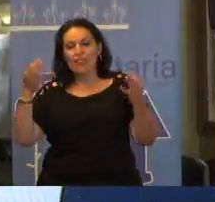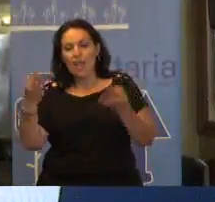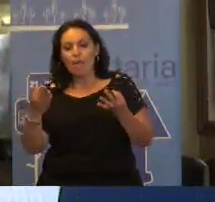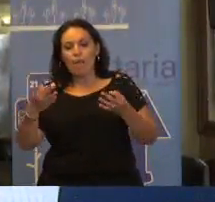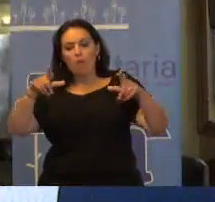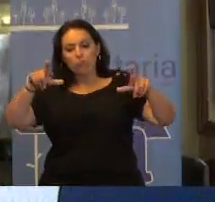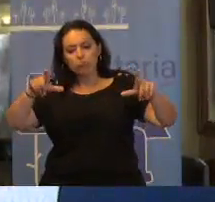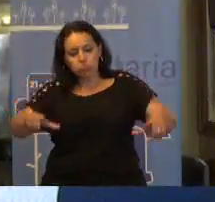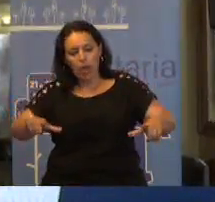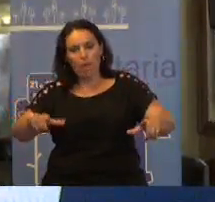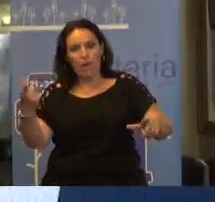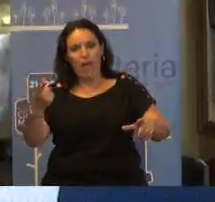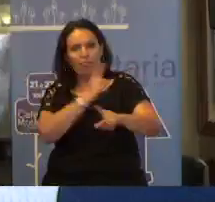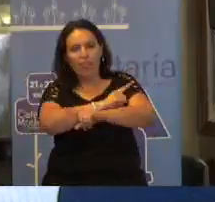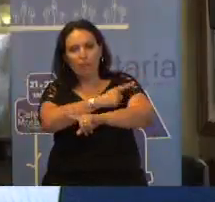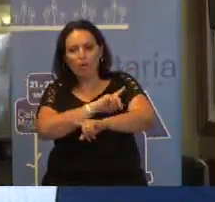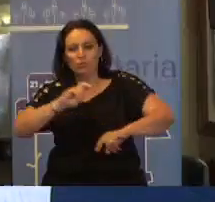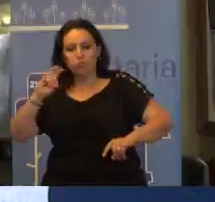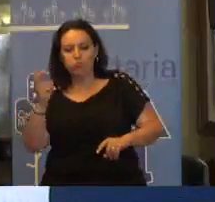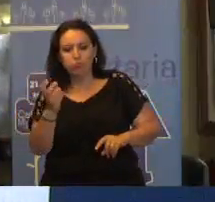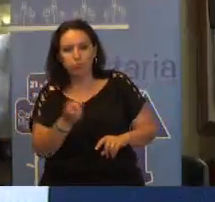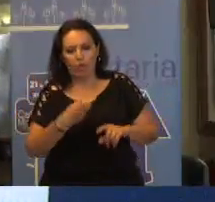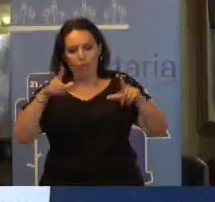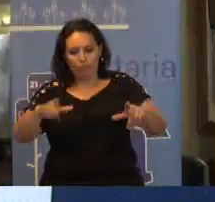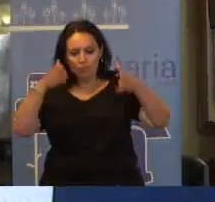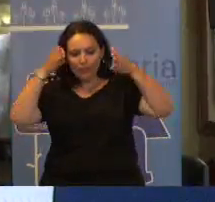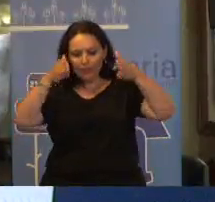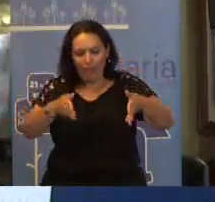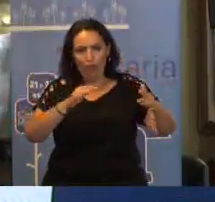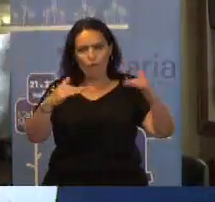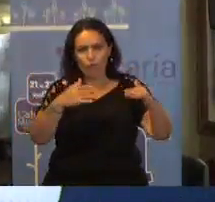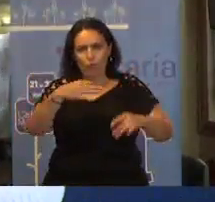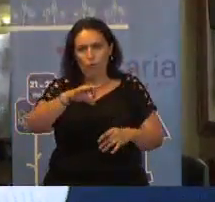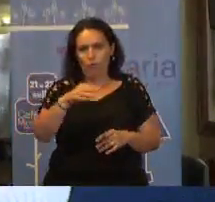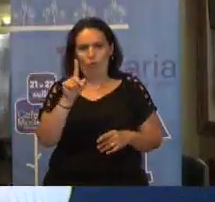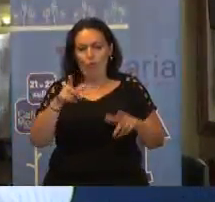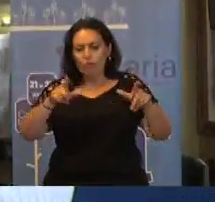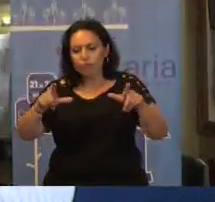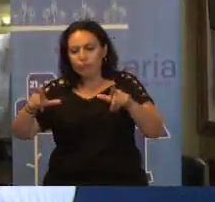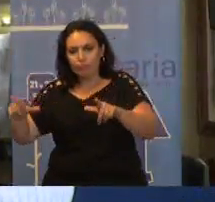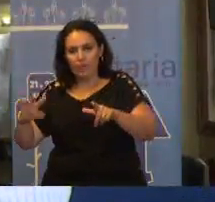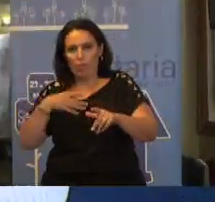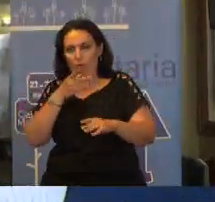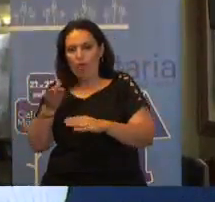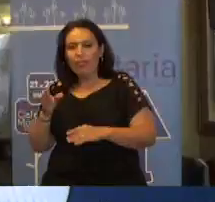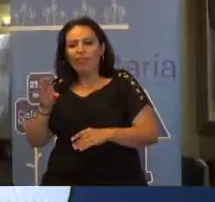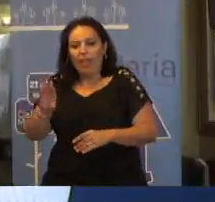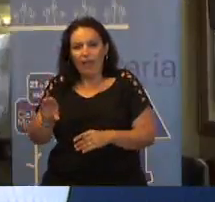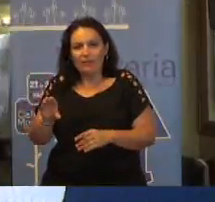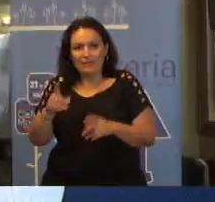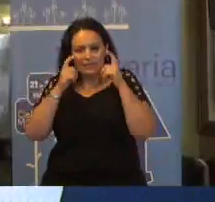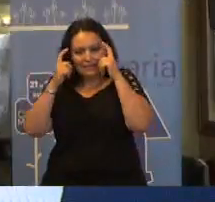ser con outro concepto, se fan ese tipo de investimentos, e entón isto é un pouco relacionar o deporte